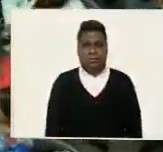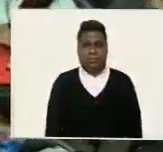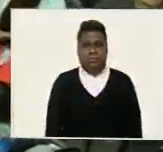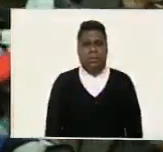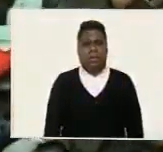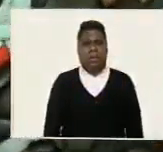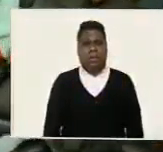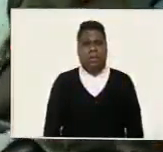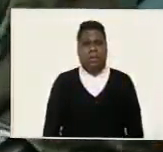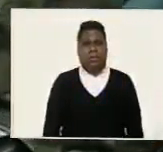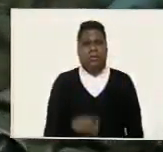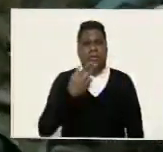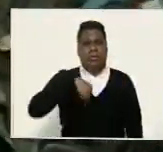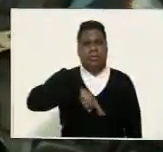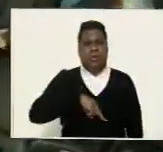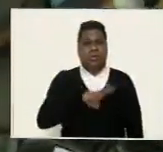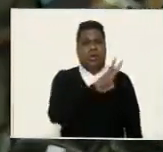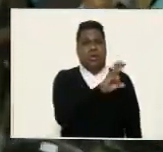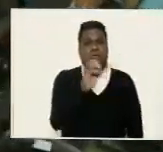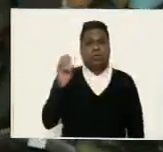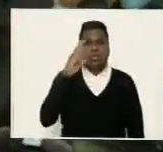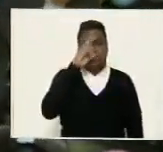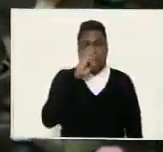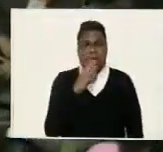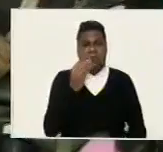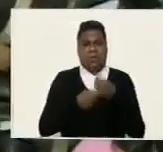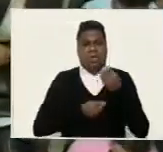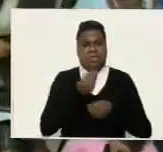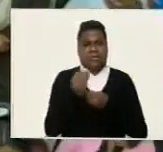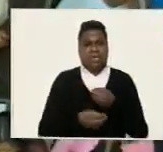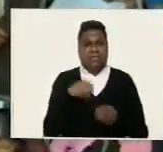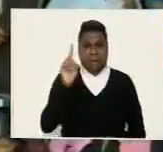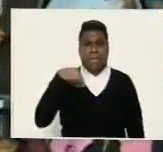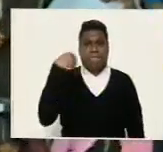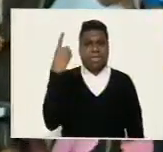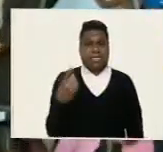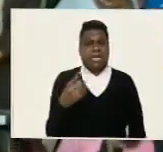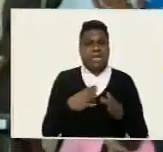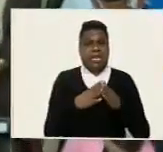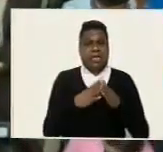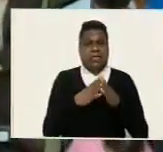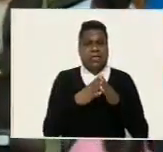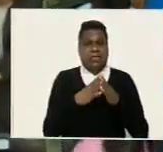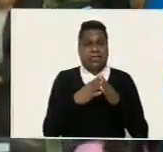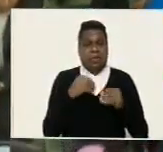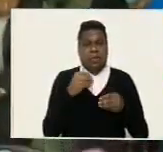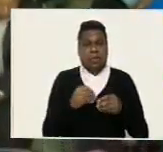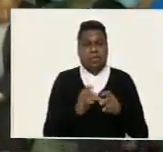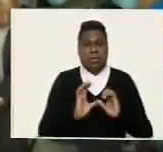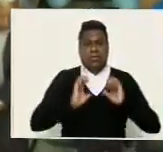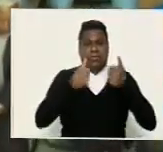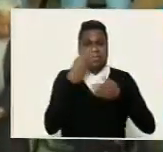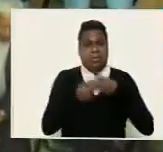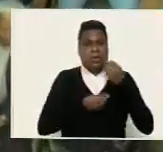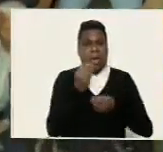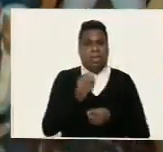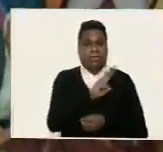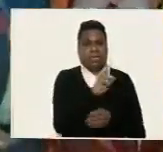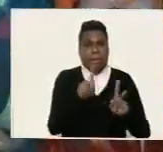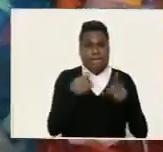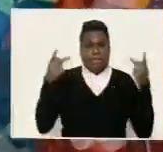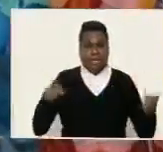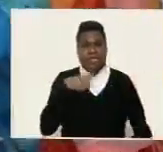conmemoramos esos 200 años que se cumplen mañana de la creación heroica del Correo del Orinoco. Hermano